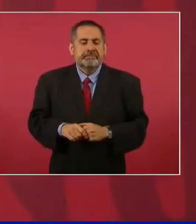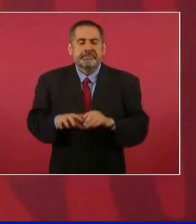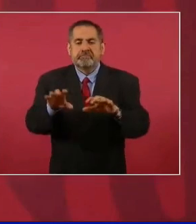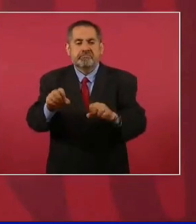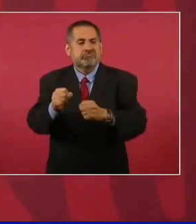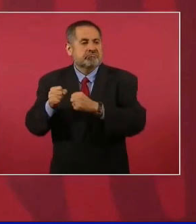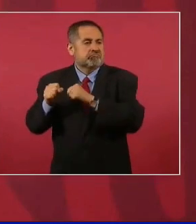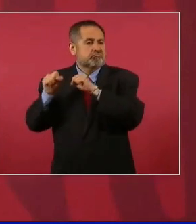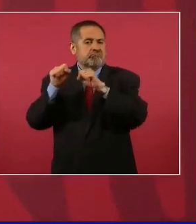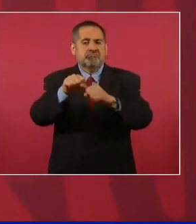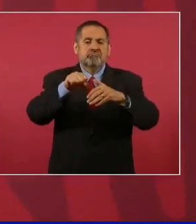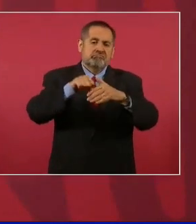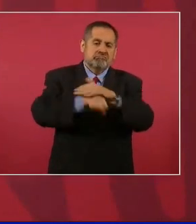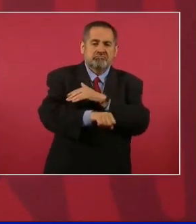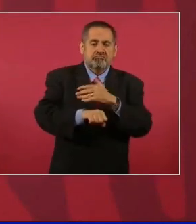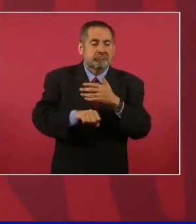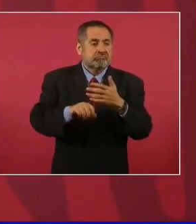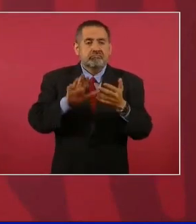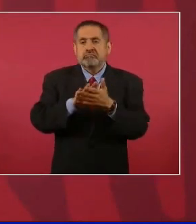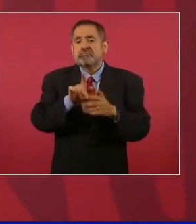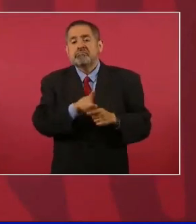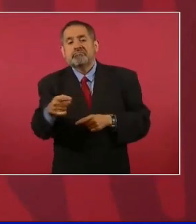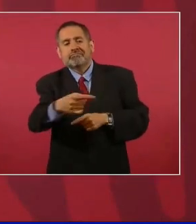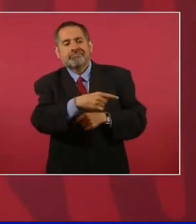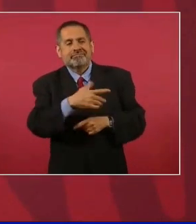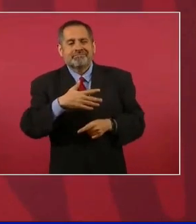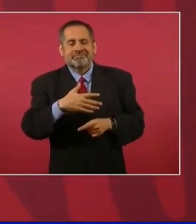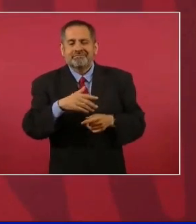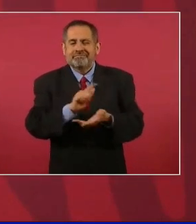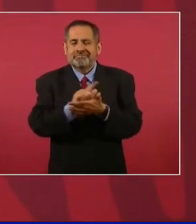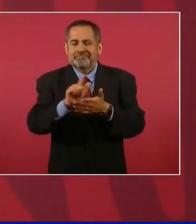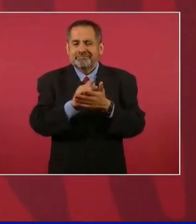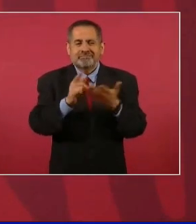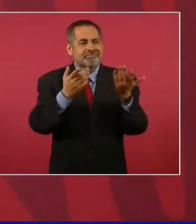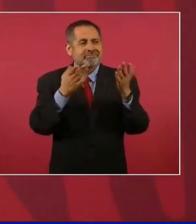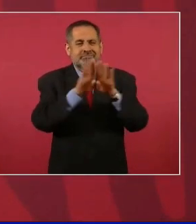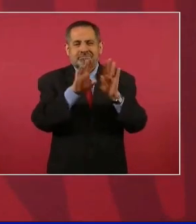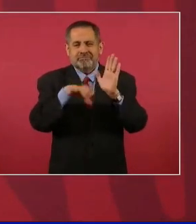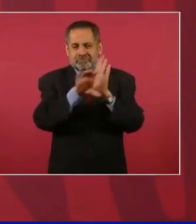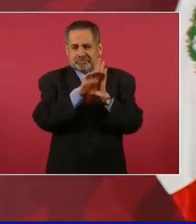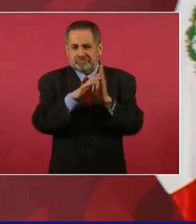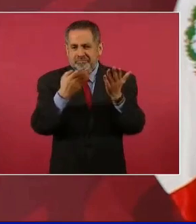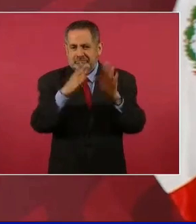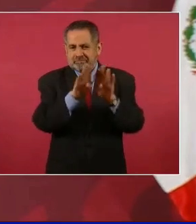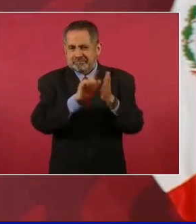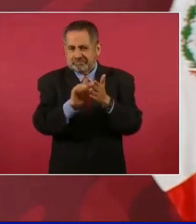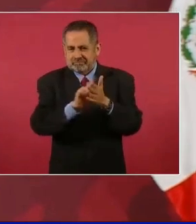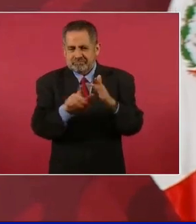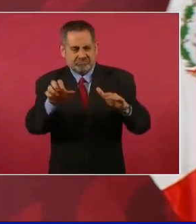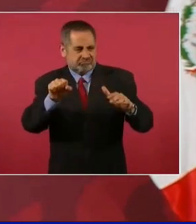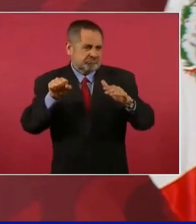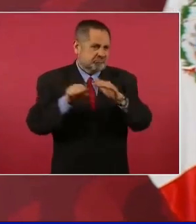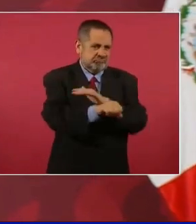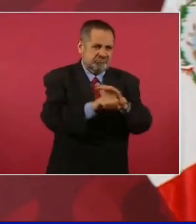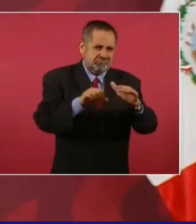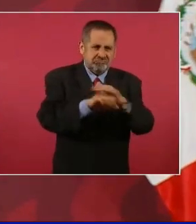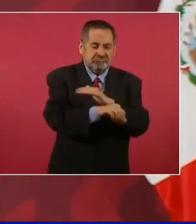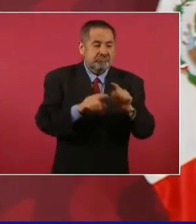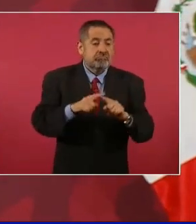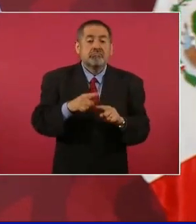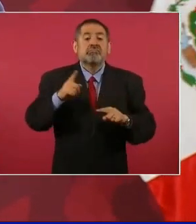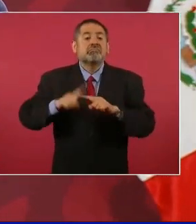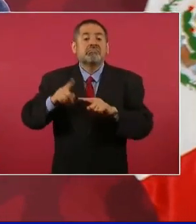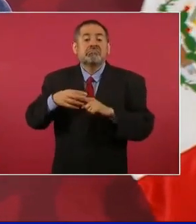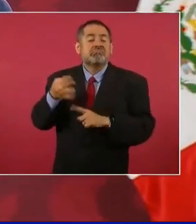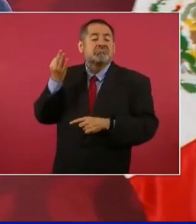y los encarcelan en la Intendencia por la traición de Huerta y de Blanquet y de